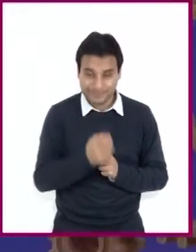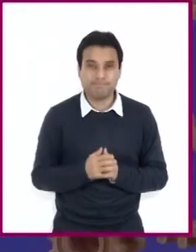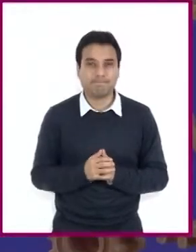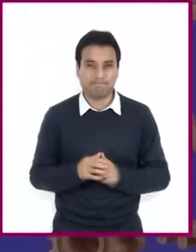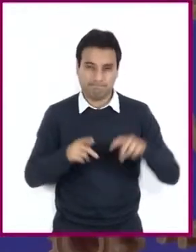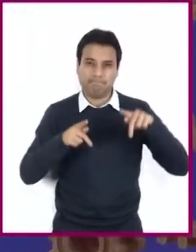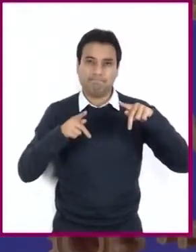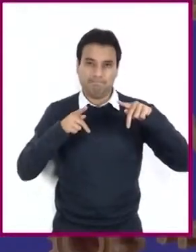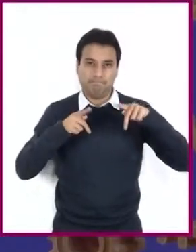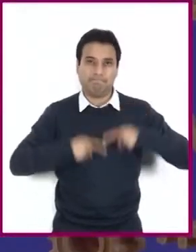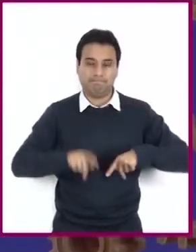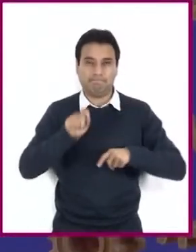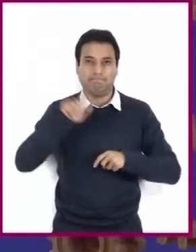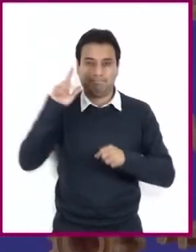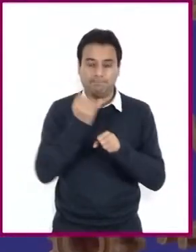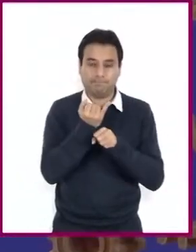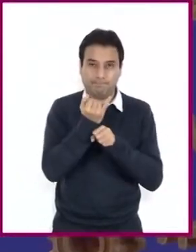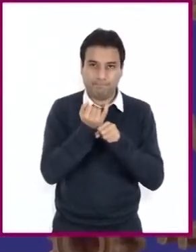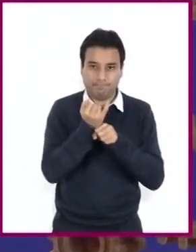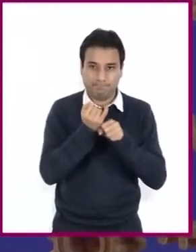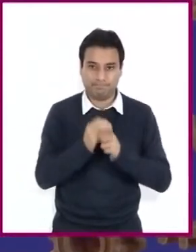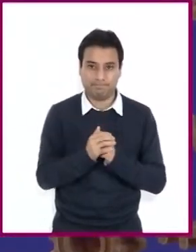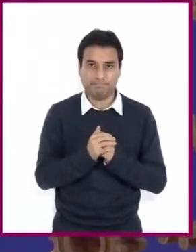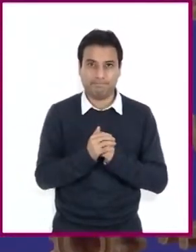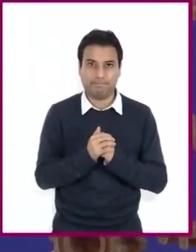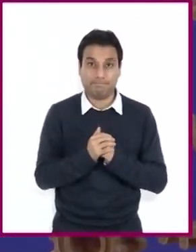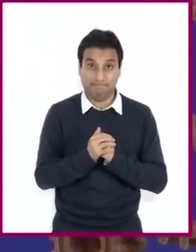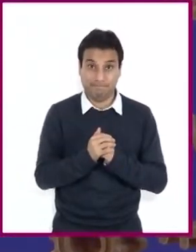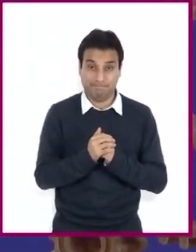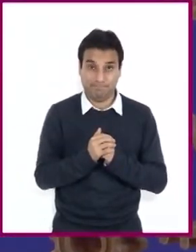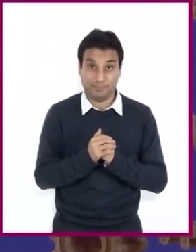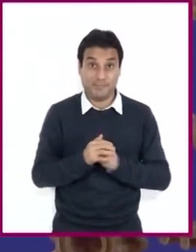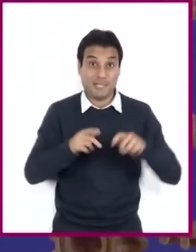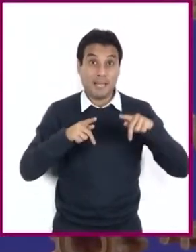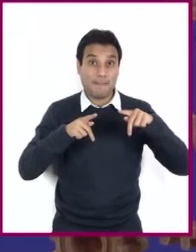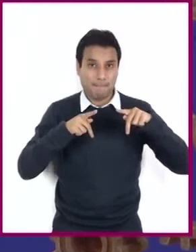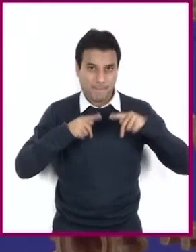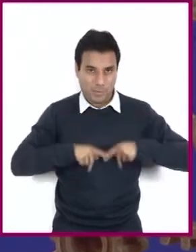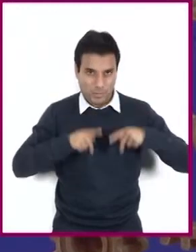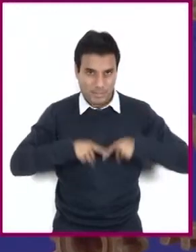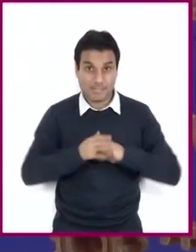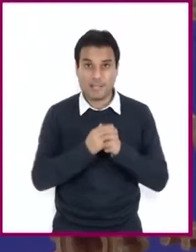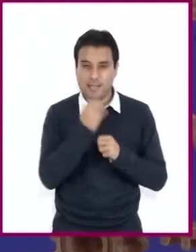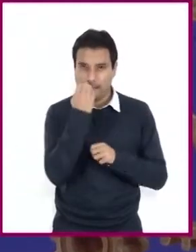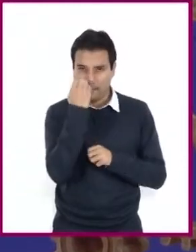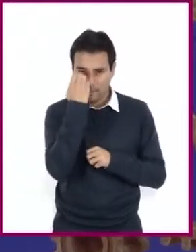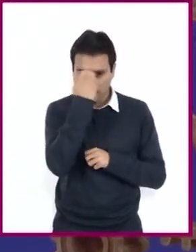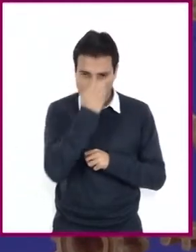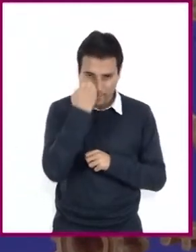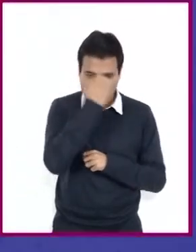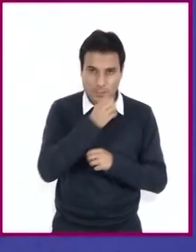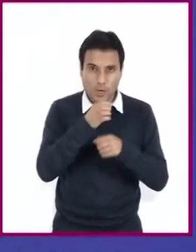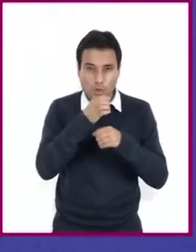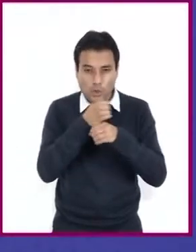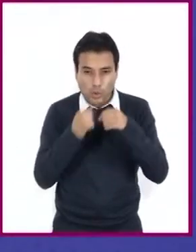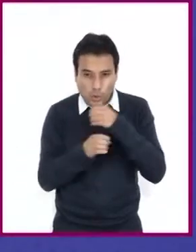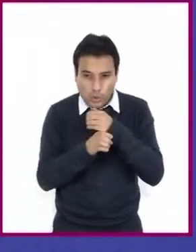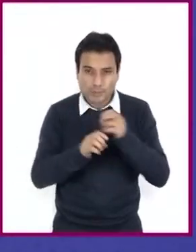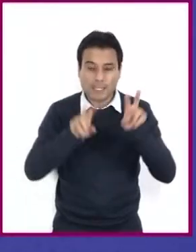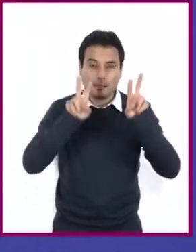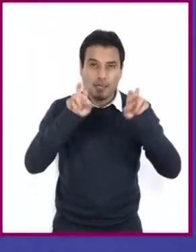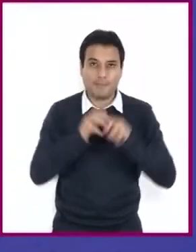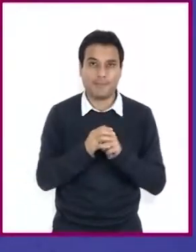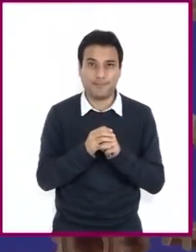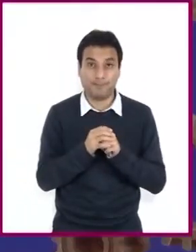investigador. Observa detenida y repetidamente un fenómeno. Identifica sus causas, es